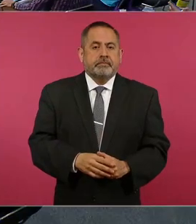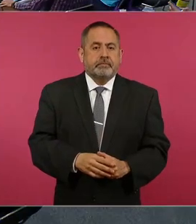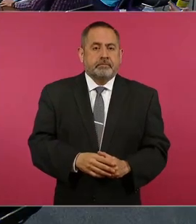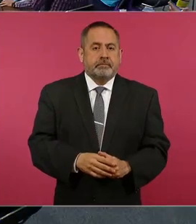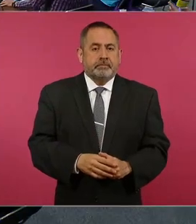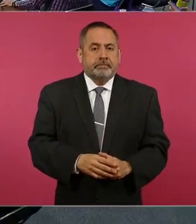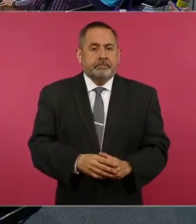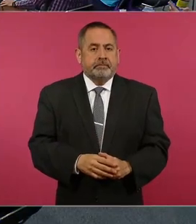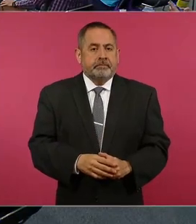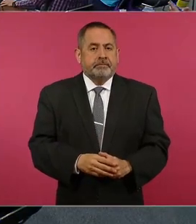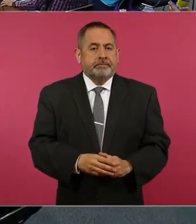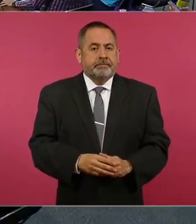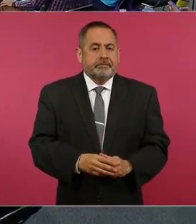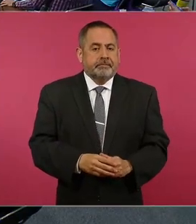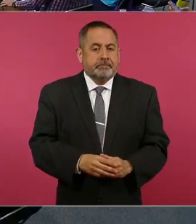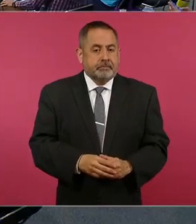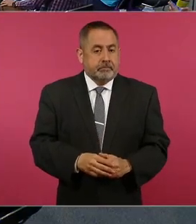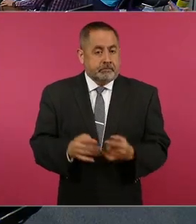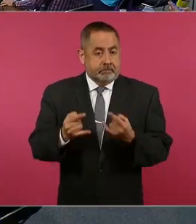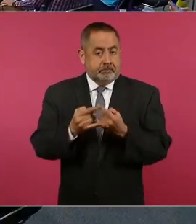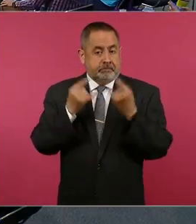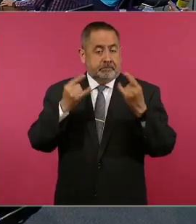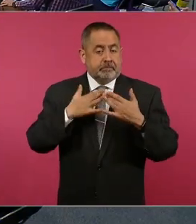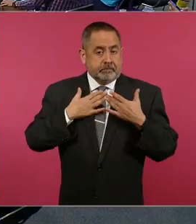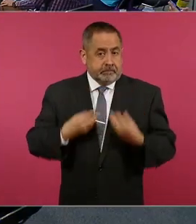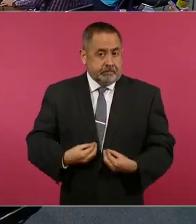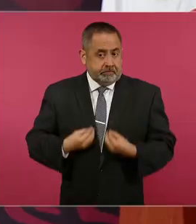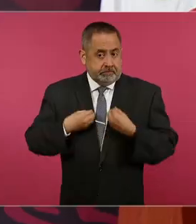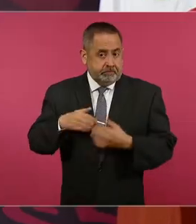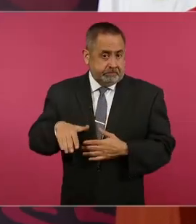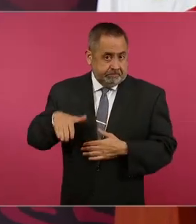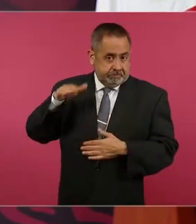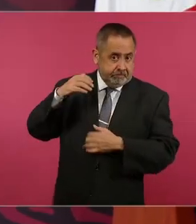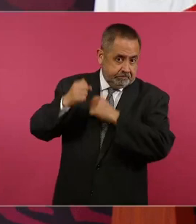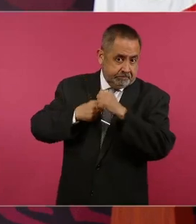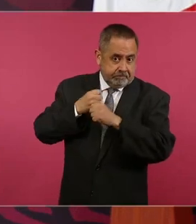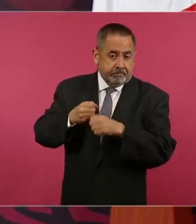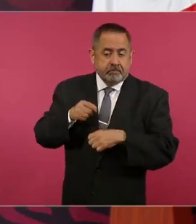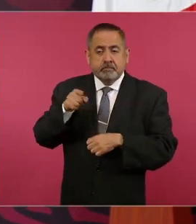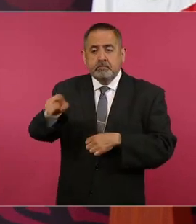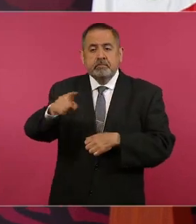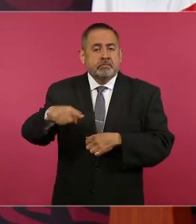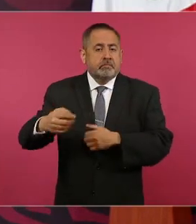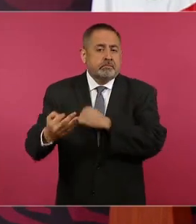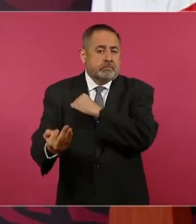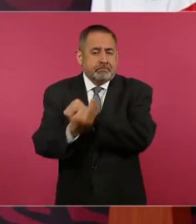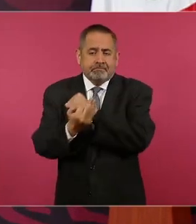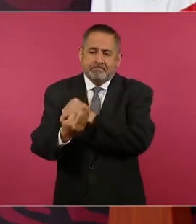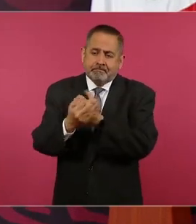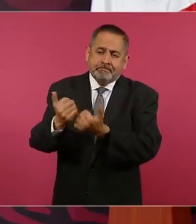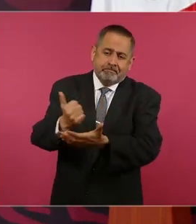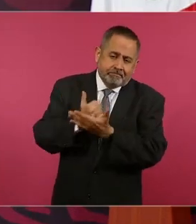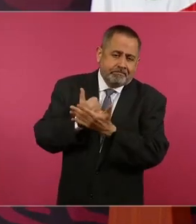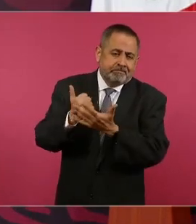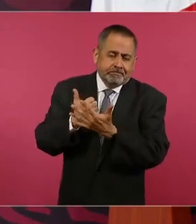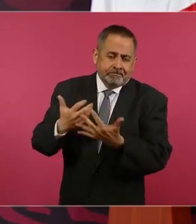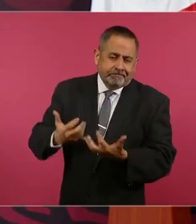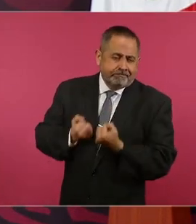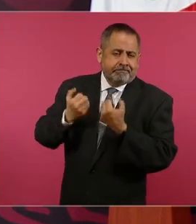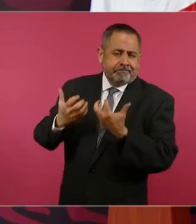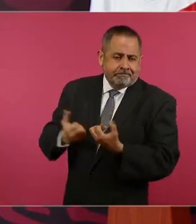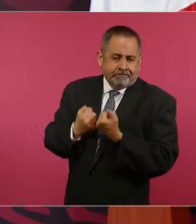en la historia de mi vida pública el pueblo me ha sacado adelante me ha sacado a flote